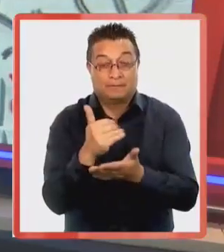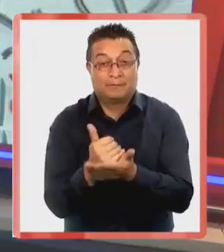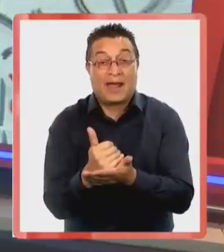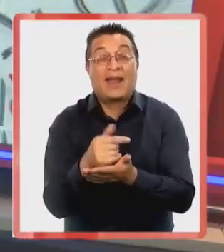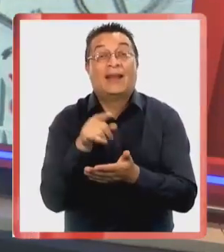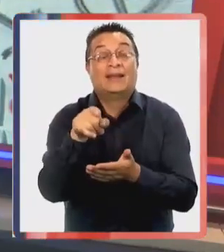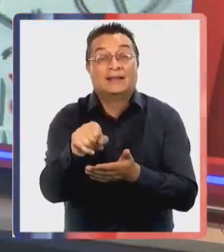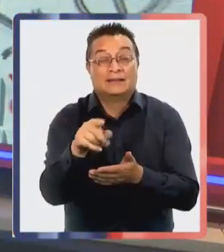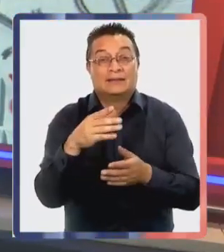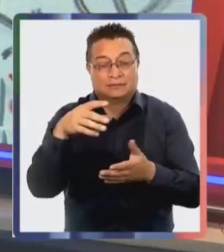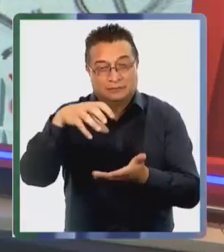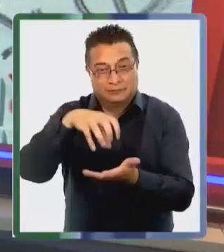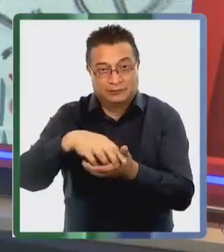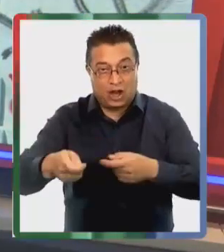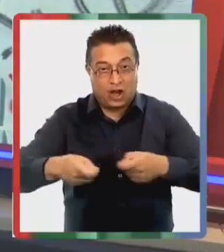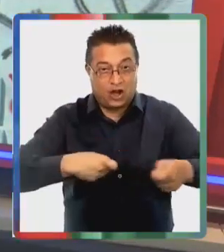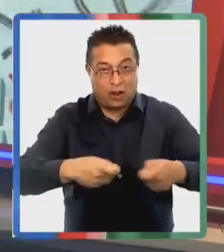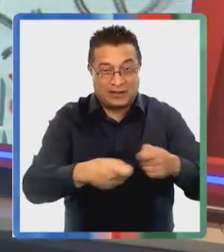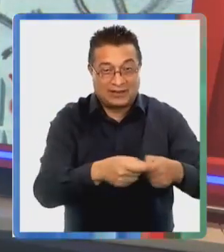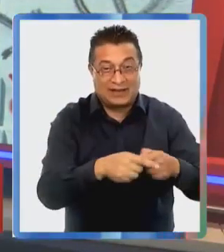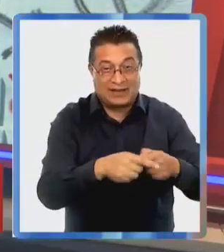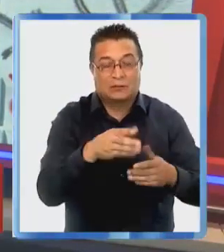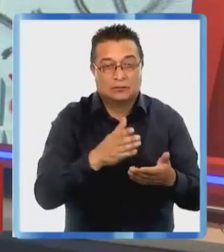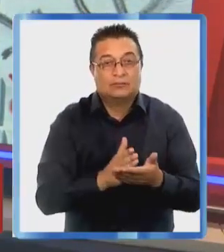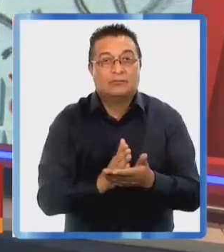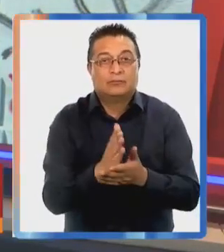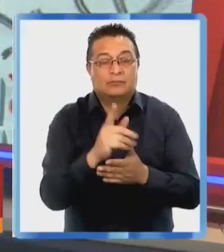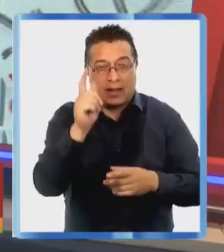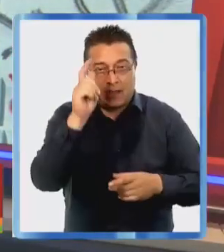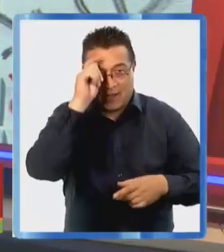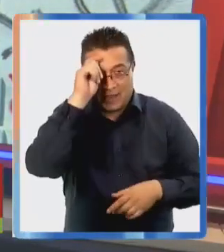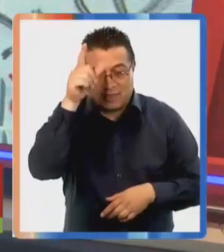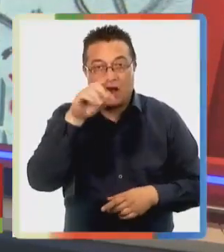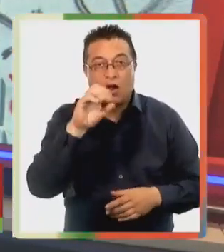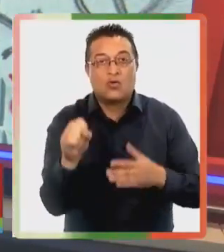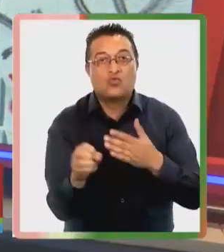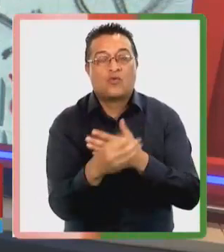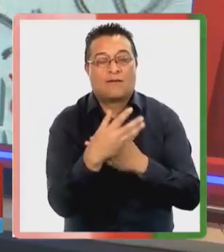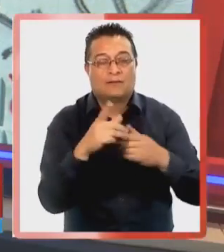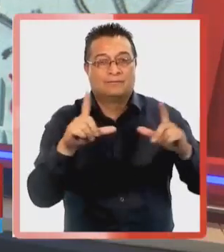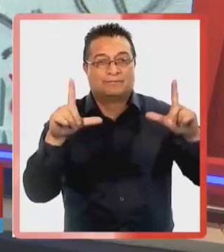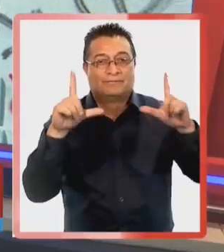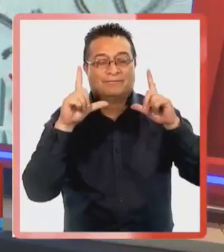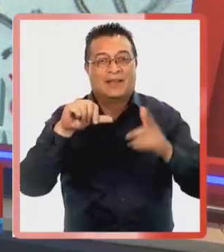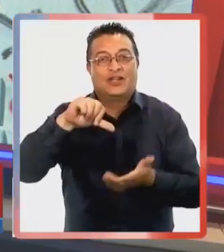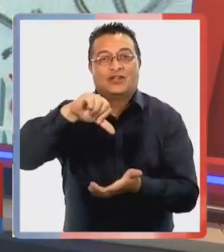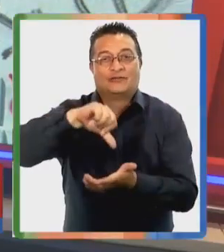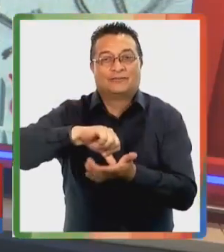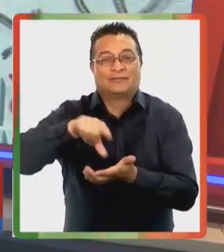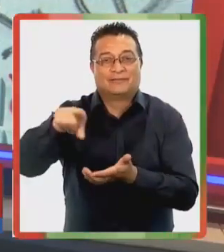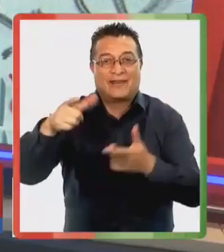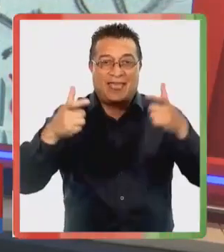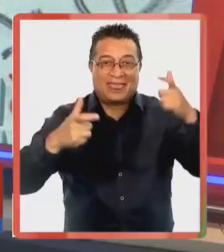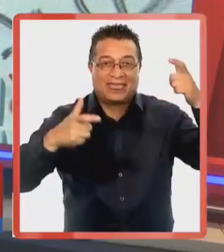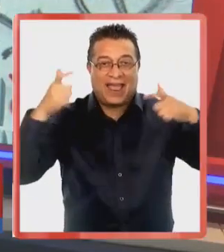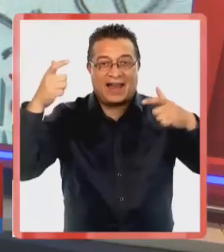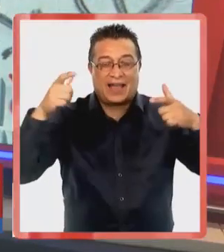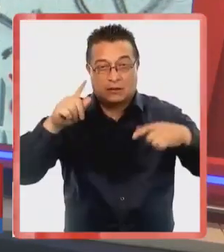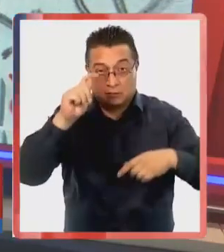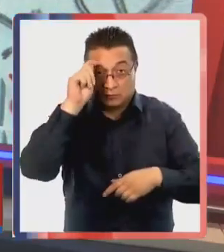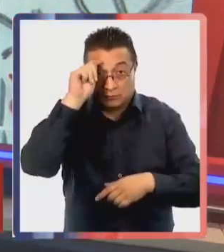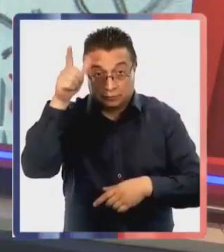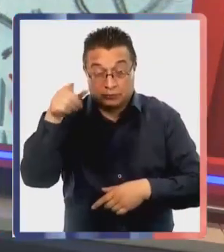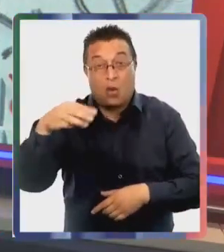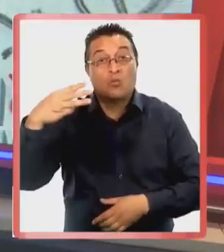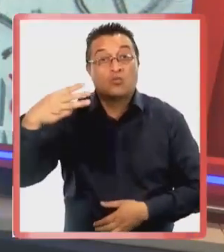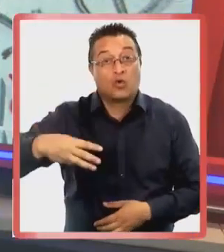de fachadas del área céntrica comercial comenzó con una idea para darle un nuevo rostro a la ciudad de Talca. La iniciativa nació por